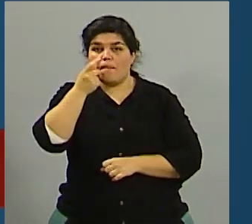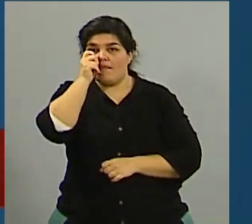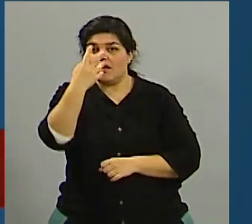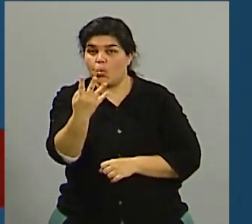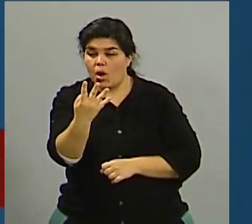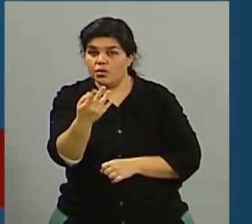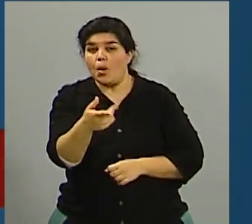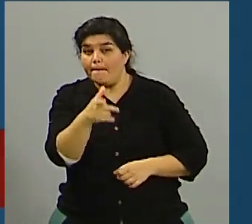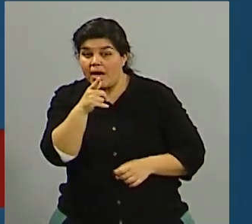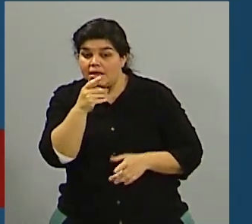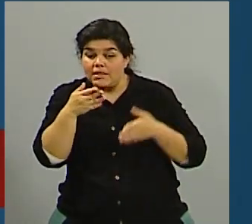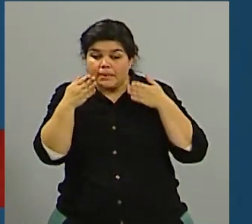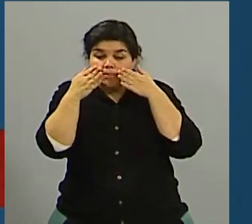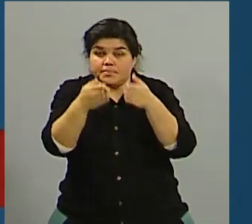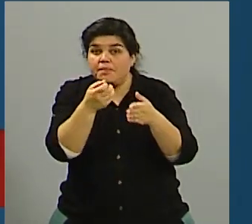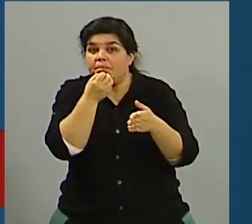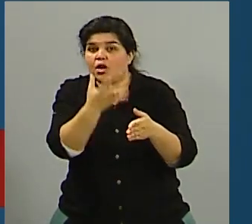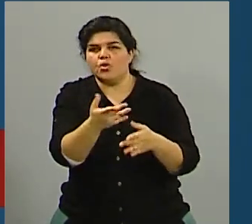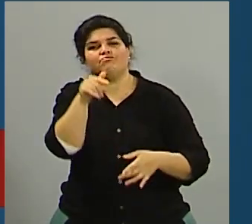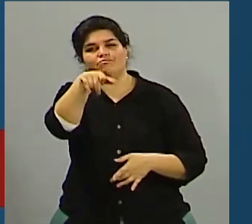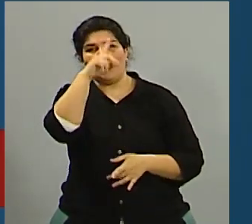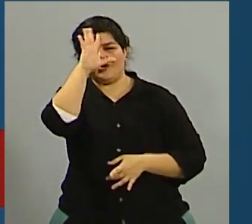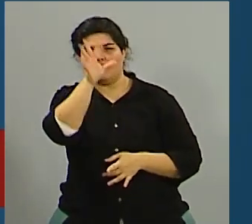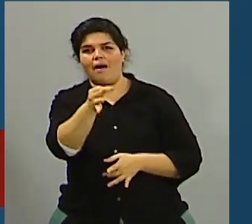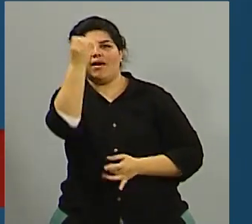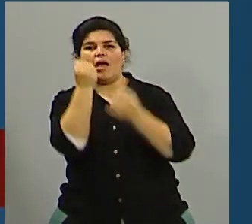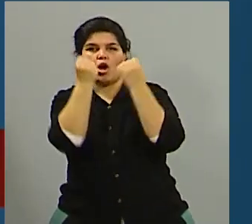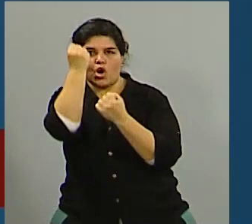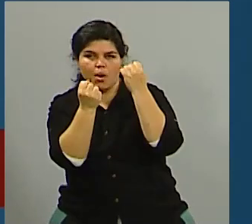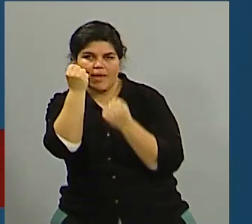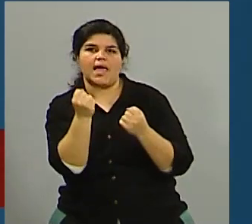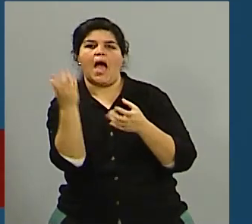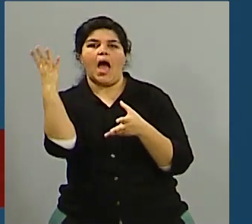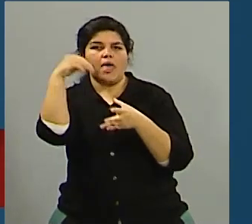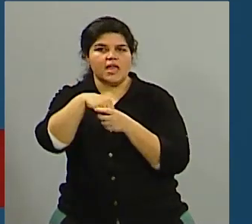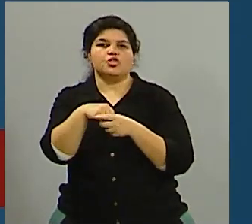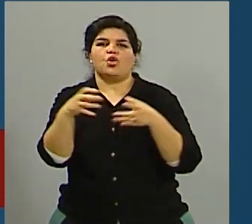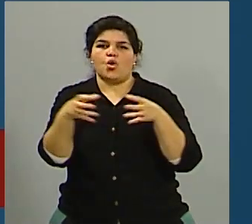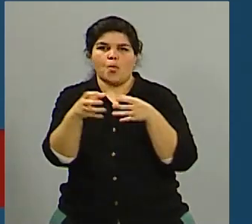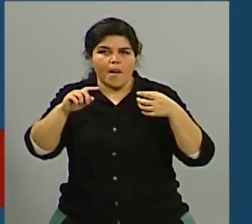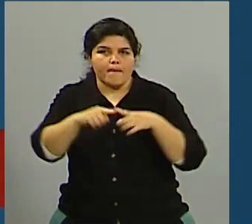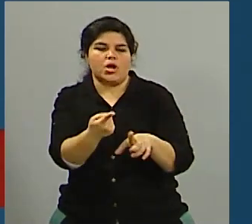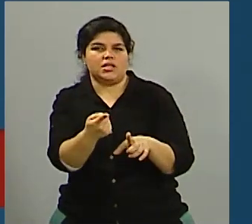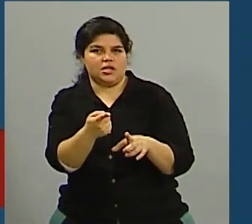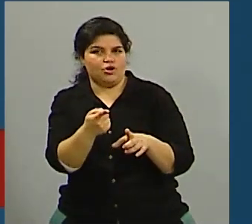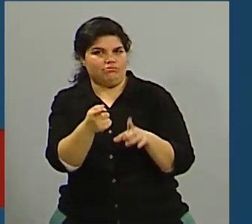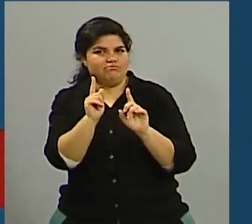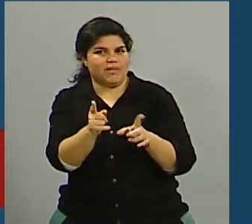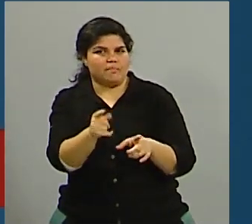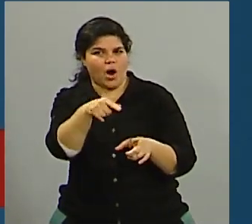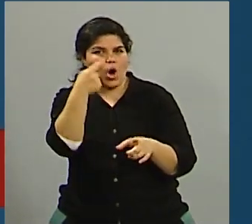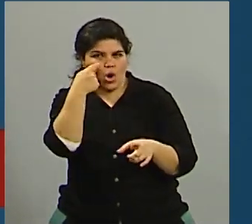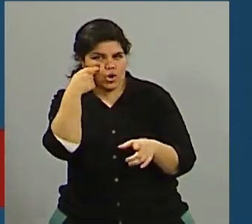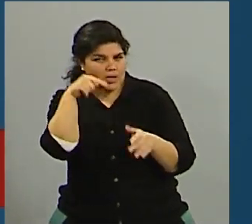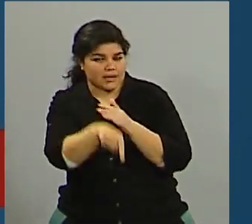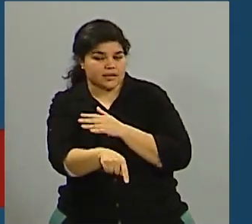economista, y también, bueno, vos sos una persona que está metida en el tema de la política, ¿cómo pensás que van a encarar el voto los electores?